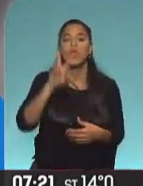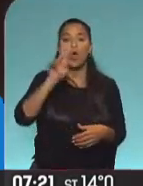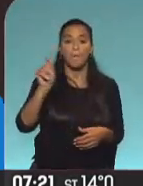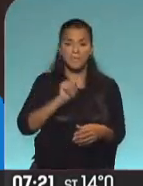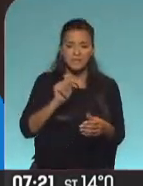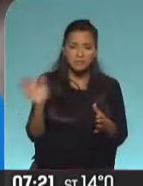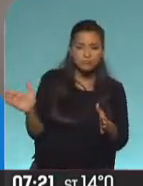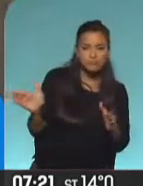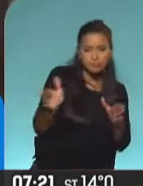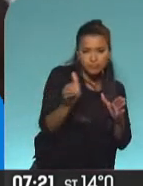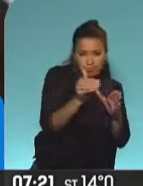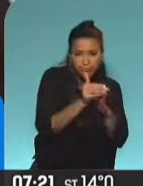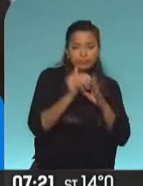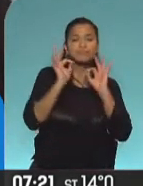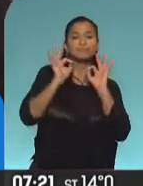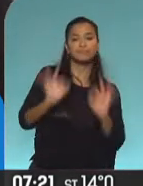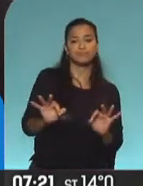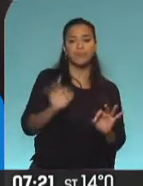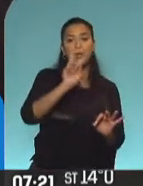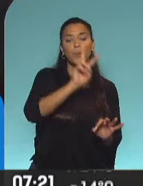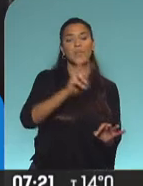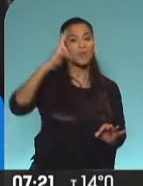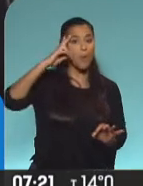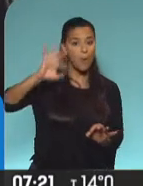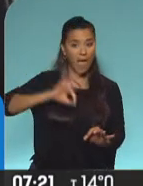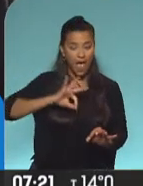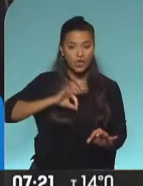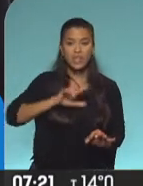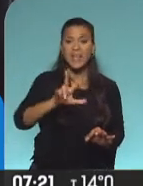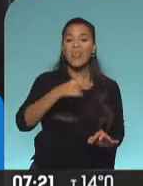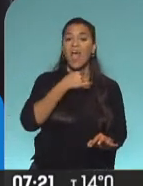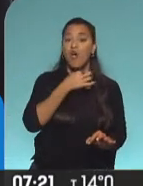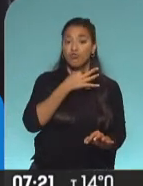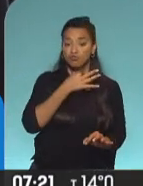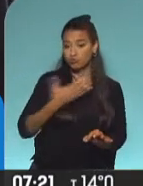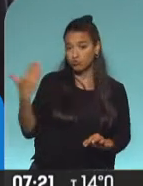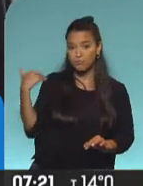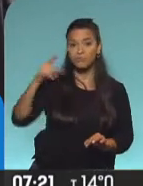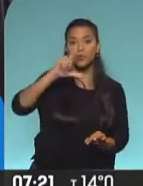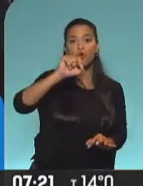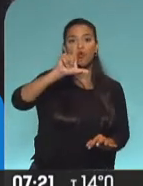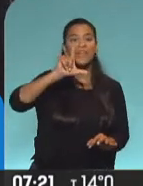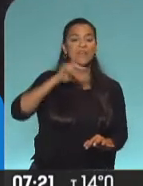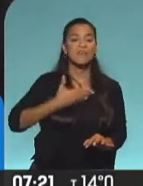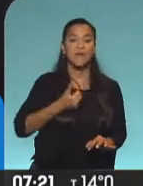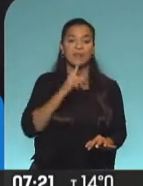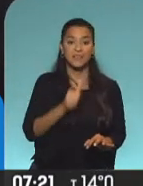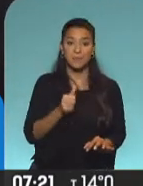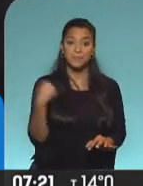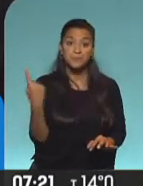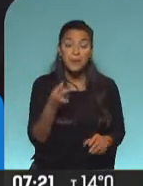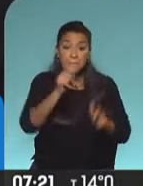de recolección después de haber cumplido los 22 años el 3 de agosto en la colifata y los